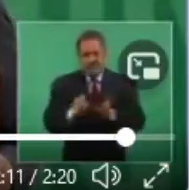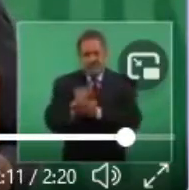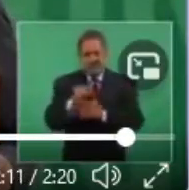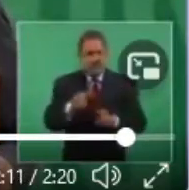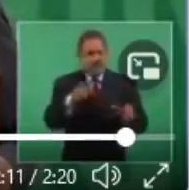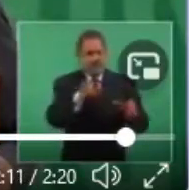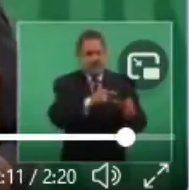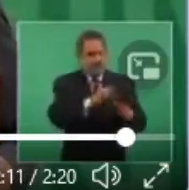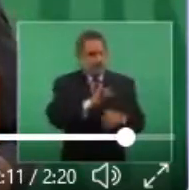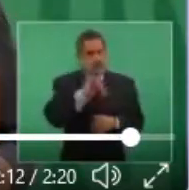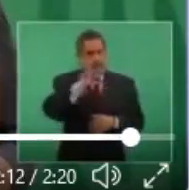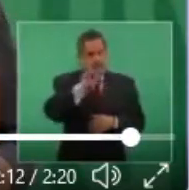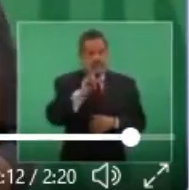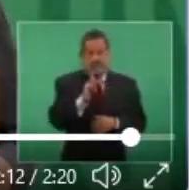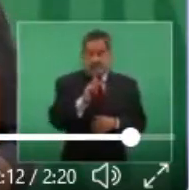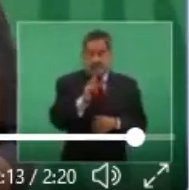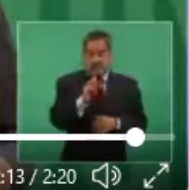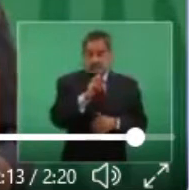mucho prestigio,